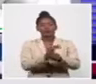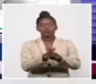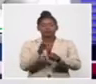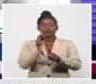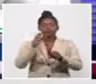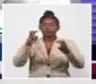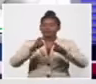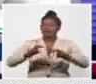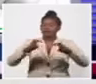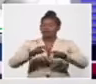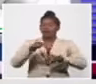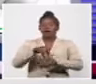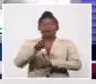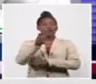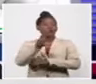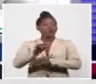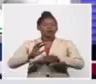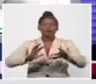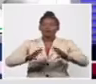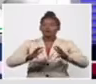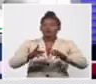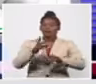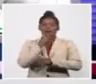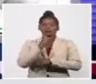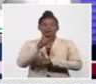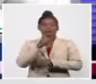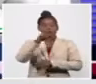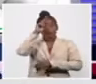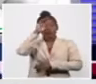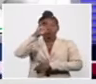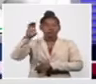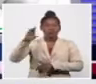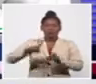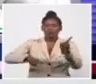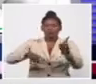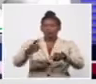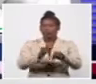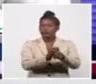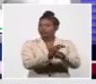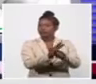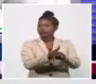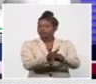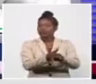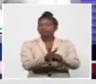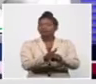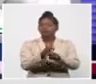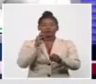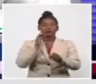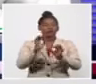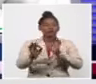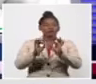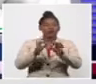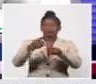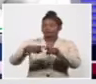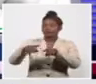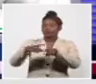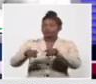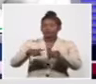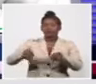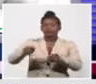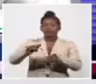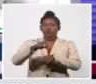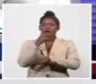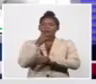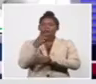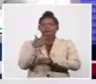nuevas capacidades en los hospitales del país para enfrentar el nuevo rebrote. También se ajustan los protocolos sanitarios de atención a